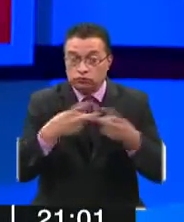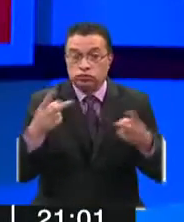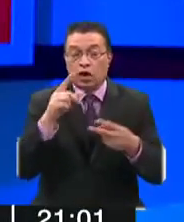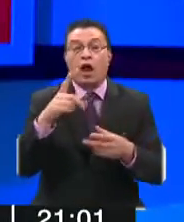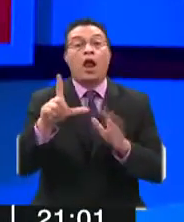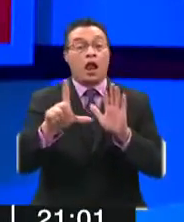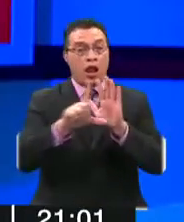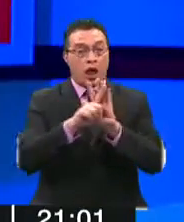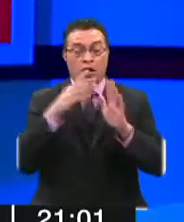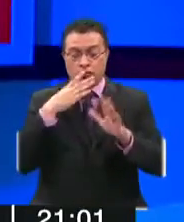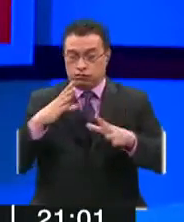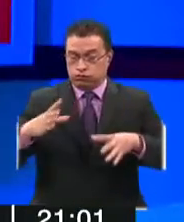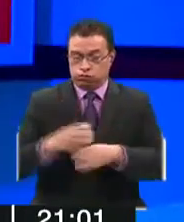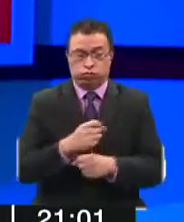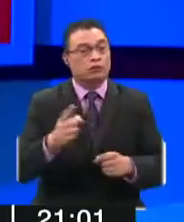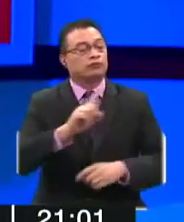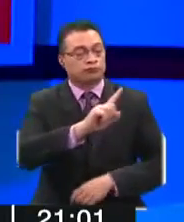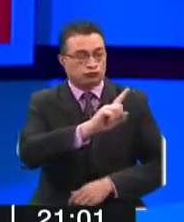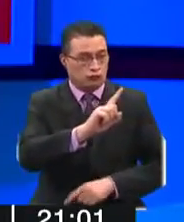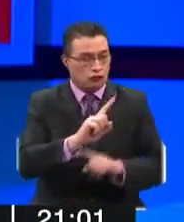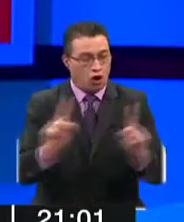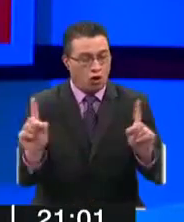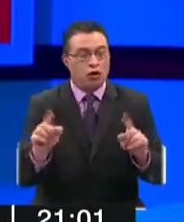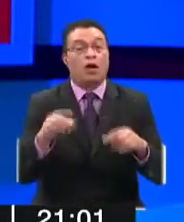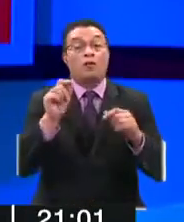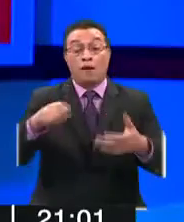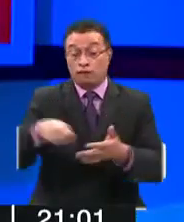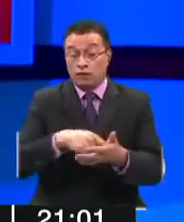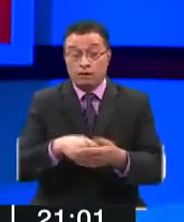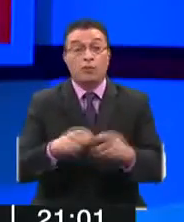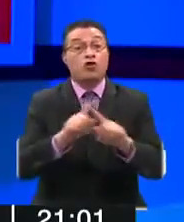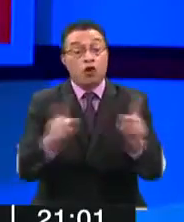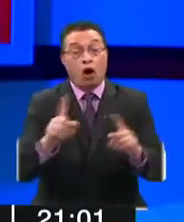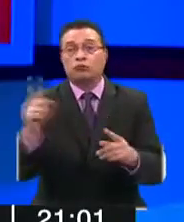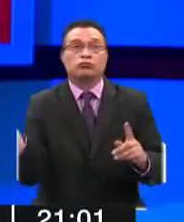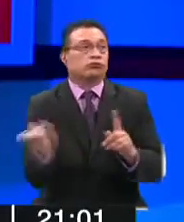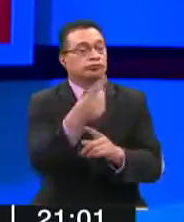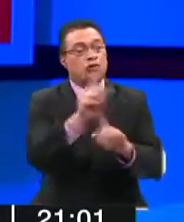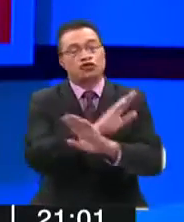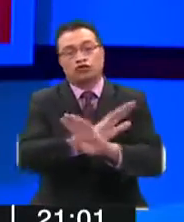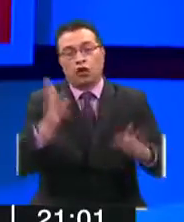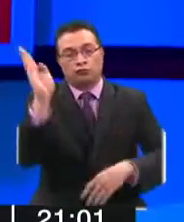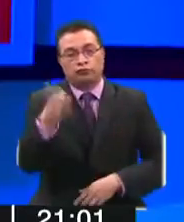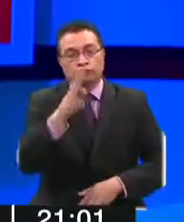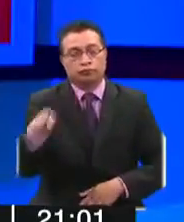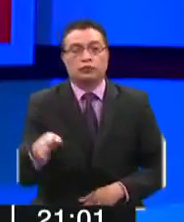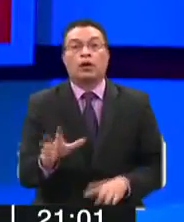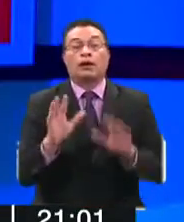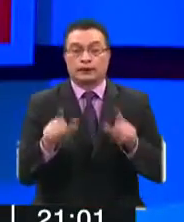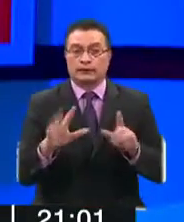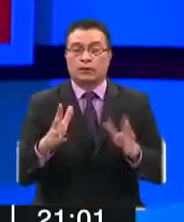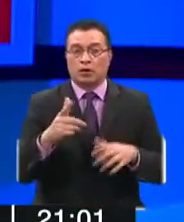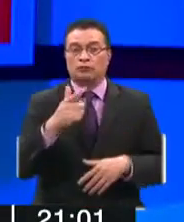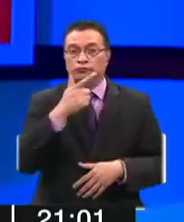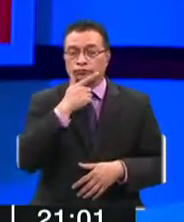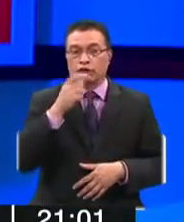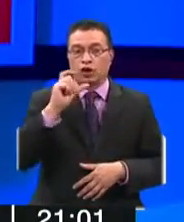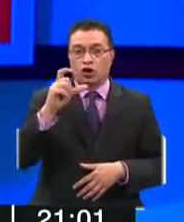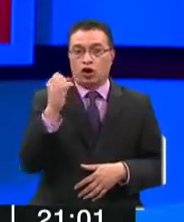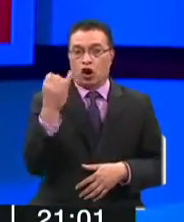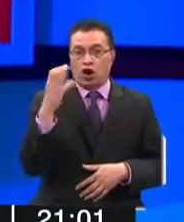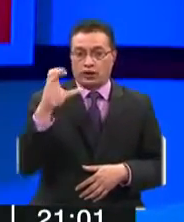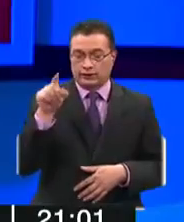ley express para salvar candidaturas. Si no están las firmas, dijo, no van. Y es a eso quizás a lo que está apostando también Goich y la